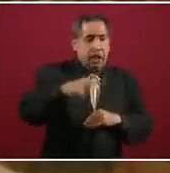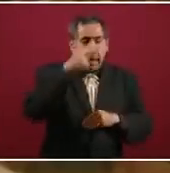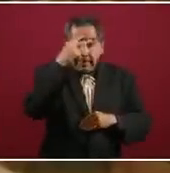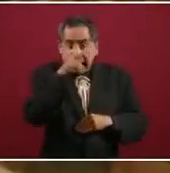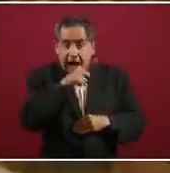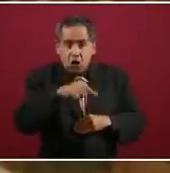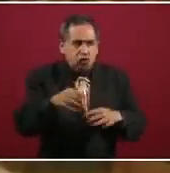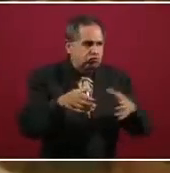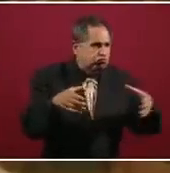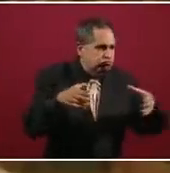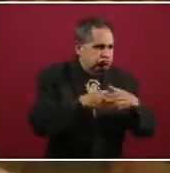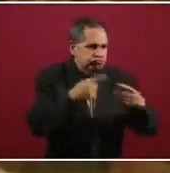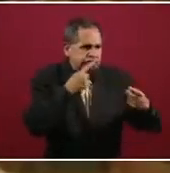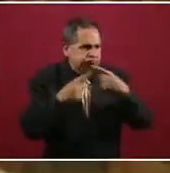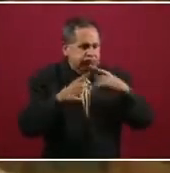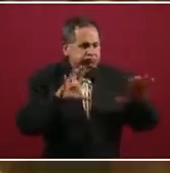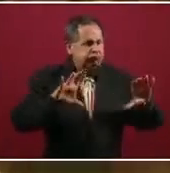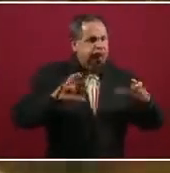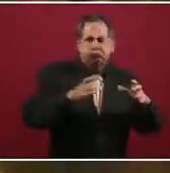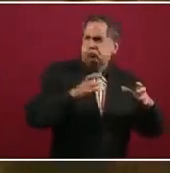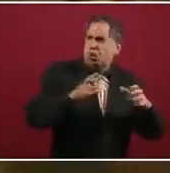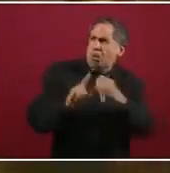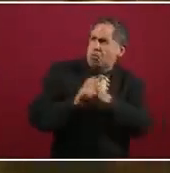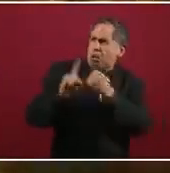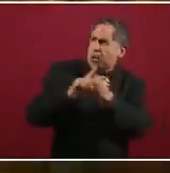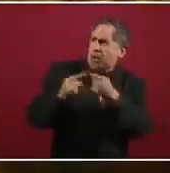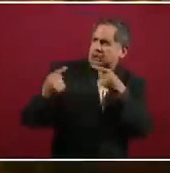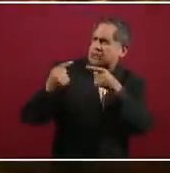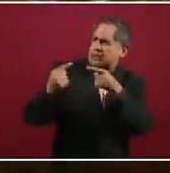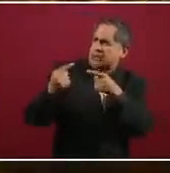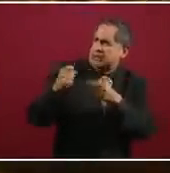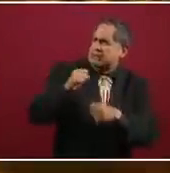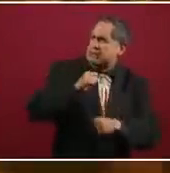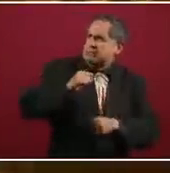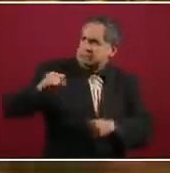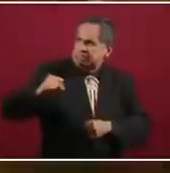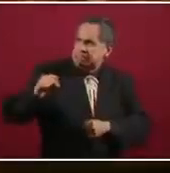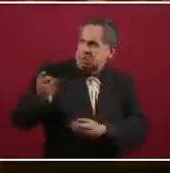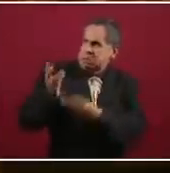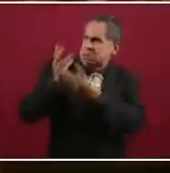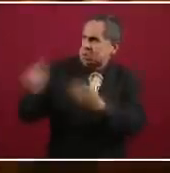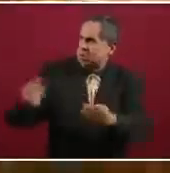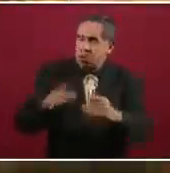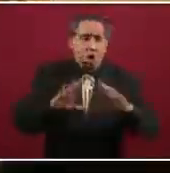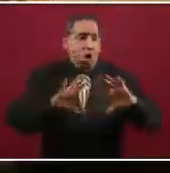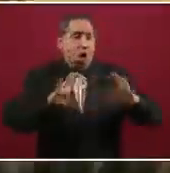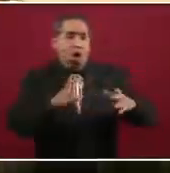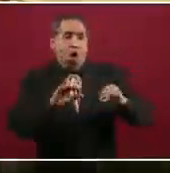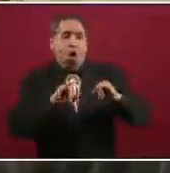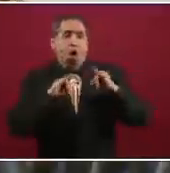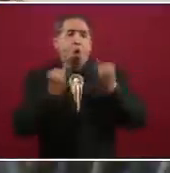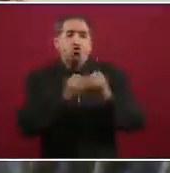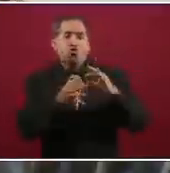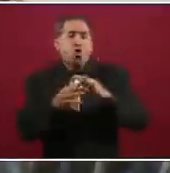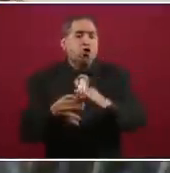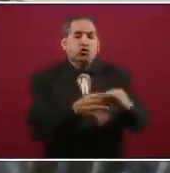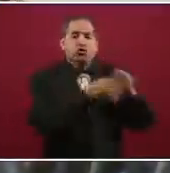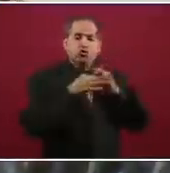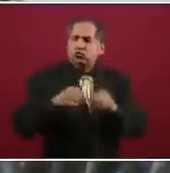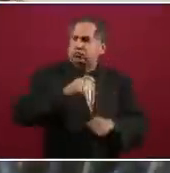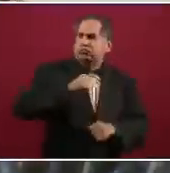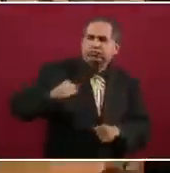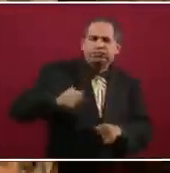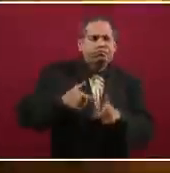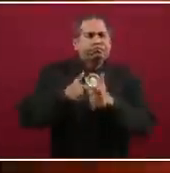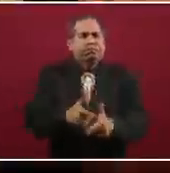organizadamente atacan sus grandes problemas, son capaces de resolverlos de manera colectiva. Eso nos dejan para hoy. Es un gran